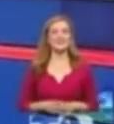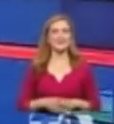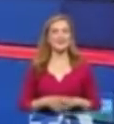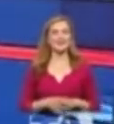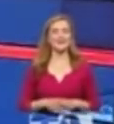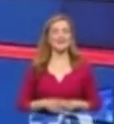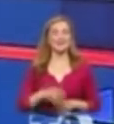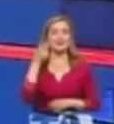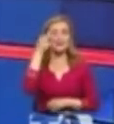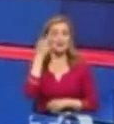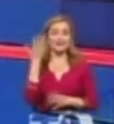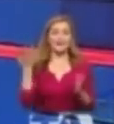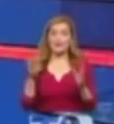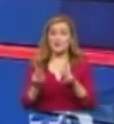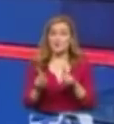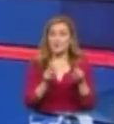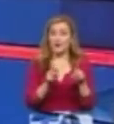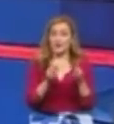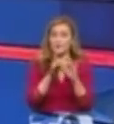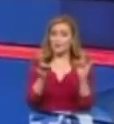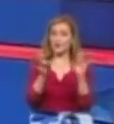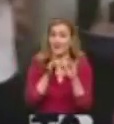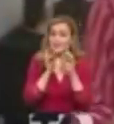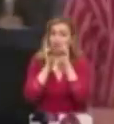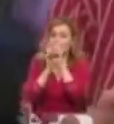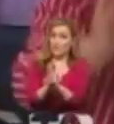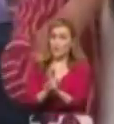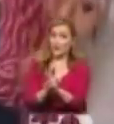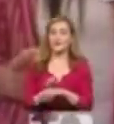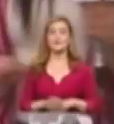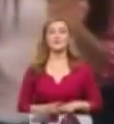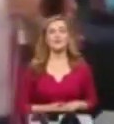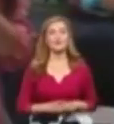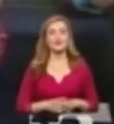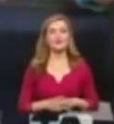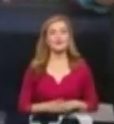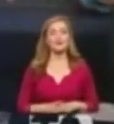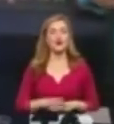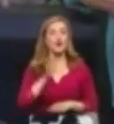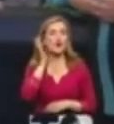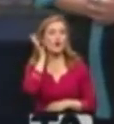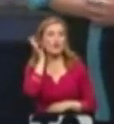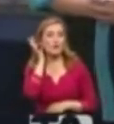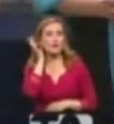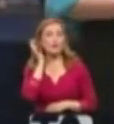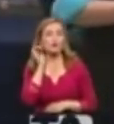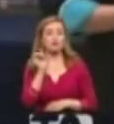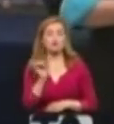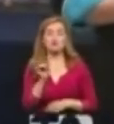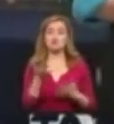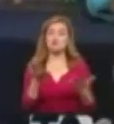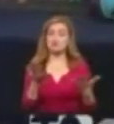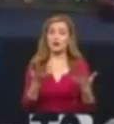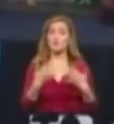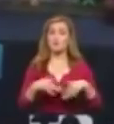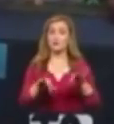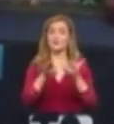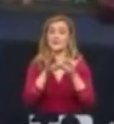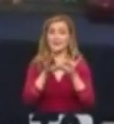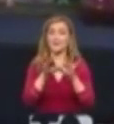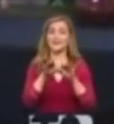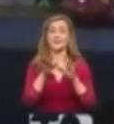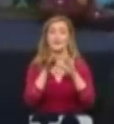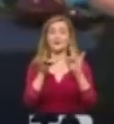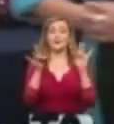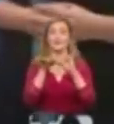Espero que Helen en estudio ya esté preparando su piropo para contestar a Cristian, pero aquí las mujeres tampoco se quisieron quedar atrás y tienen otro